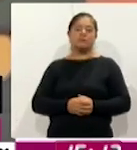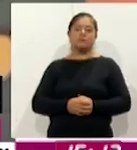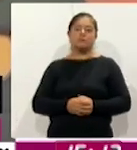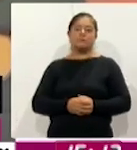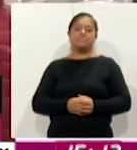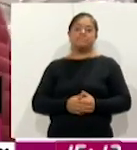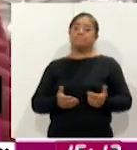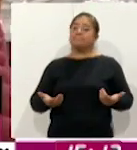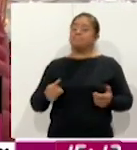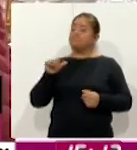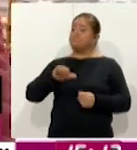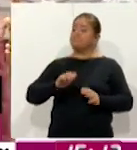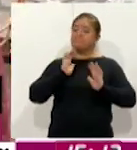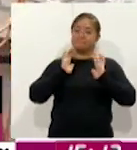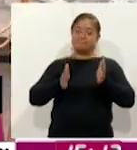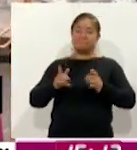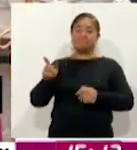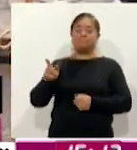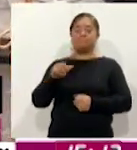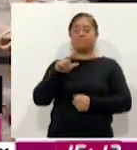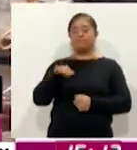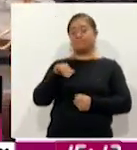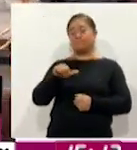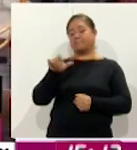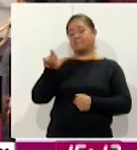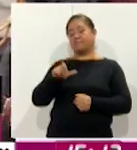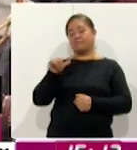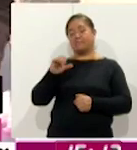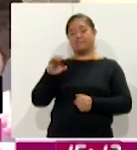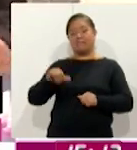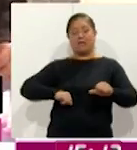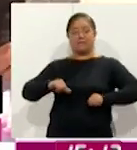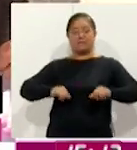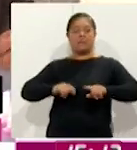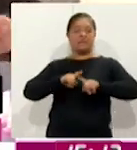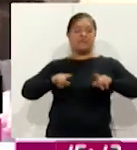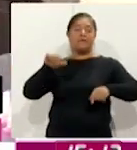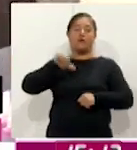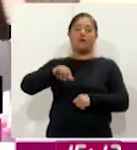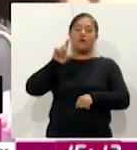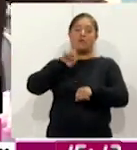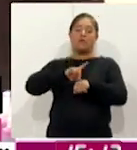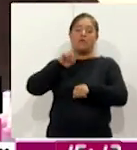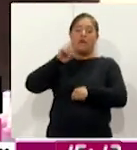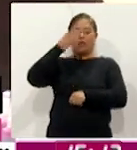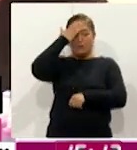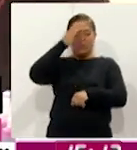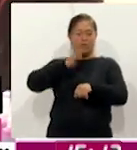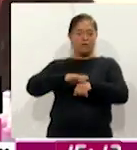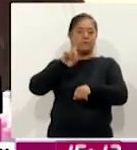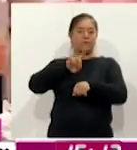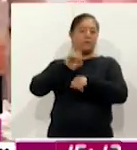estuvo este día en Amajac de Guerrero con diversas actividades en este día conmemorativo del Día Naranja.